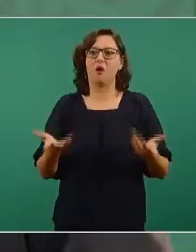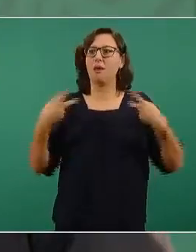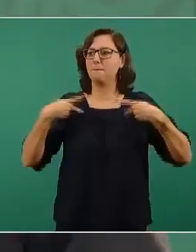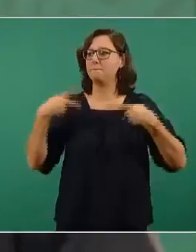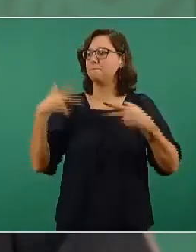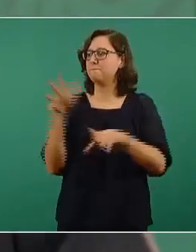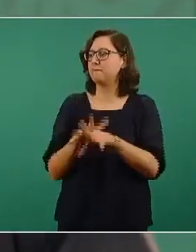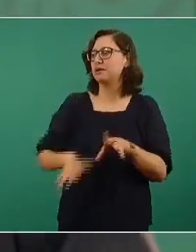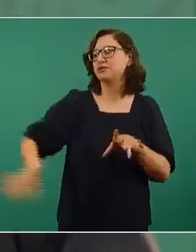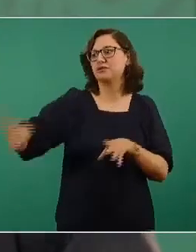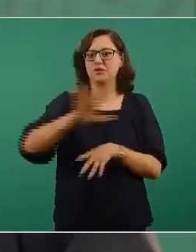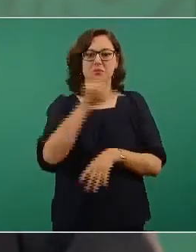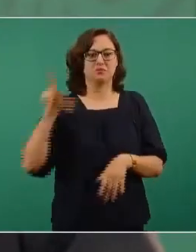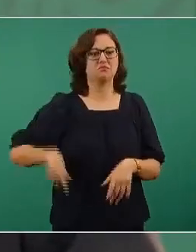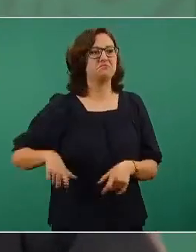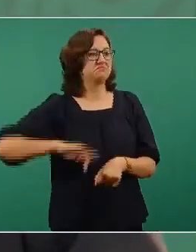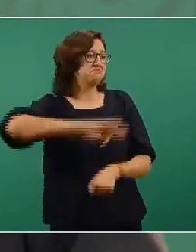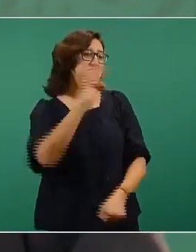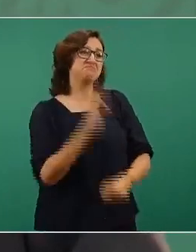Esa es la explicación.